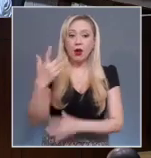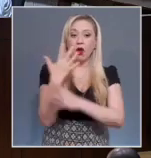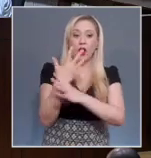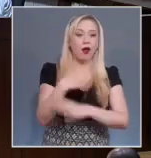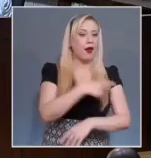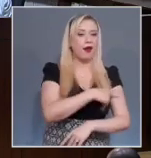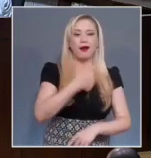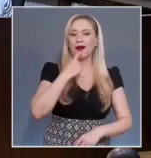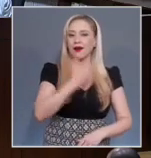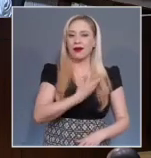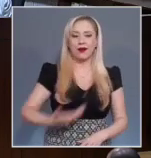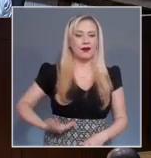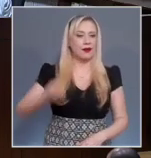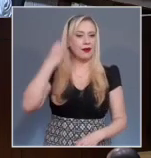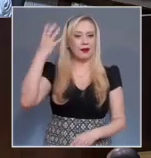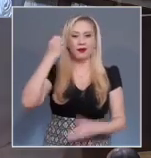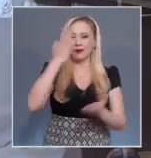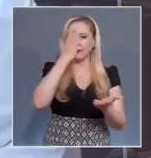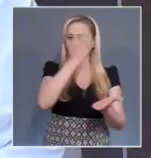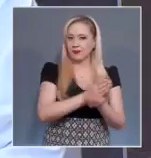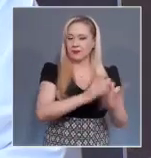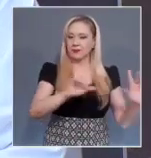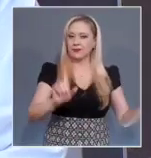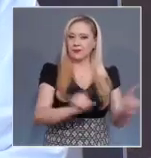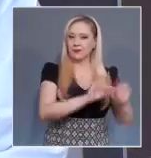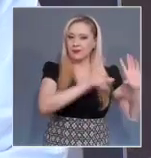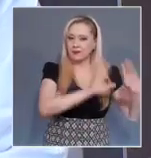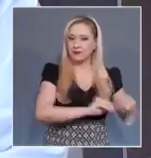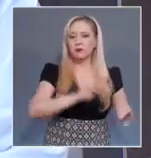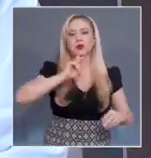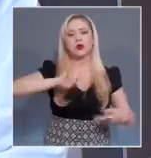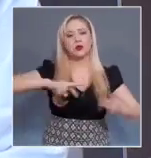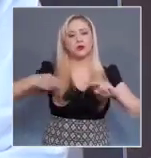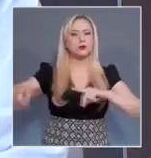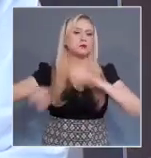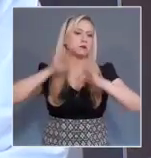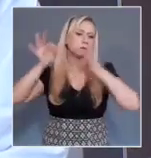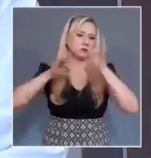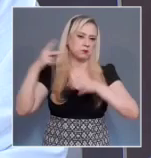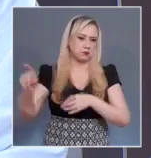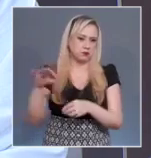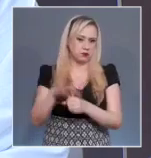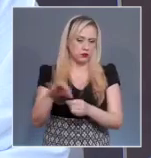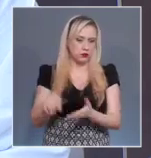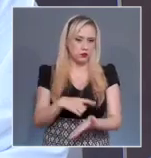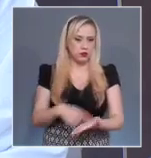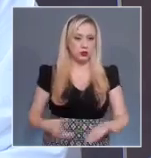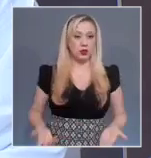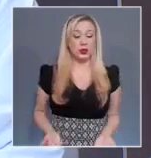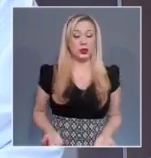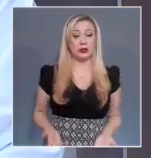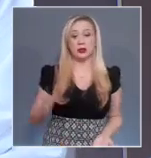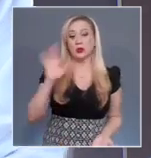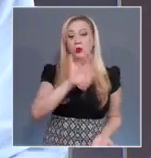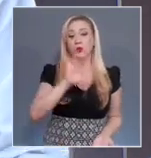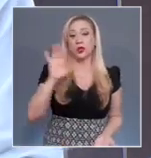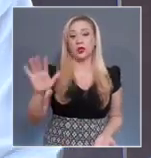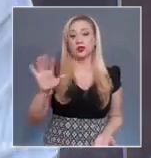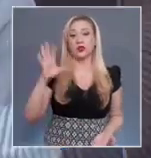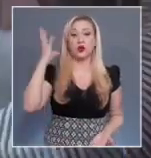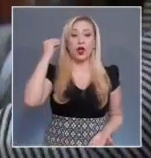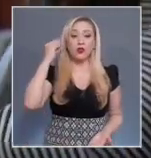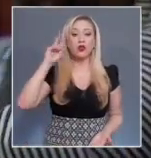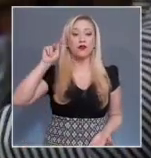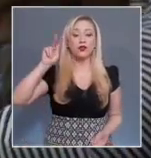Reyes Rodríguez Mondragón, se proponía confirmar la sanción para 55 de las concesionarias al desestimar los alegatos de las